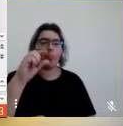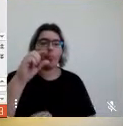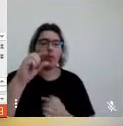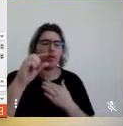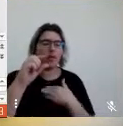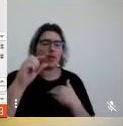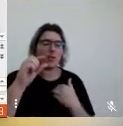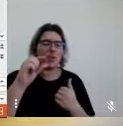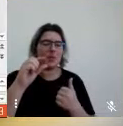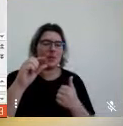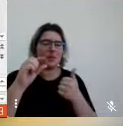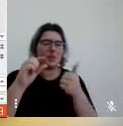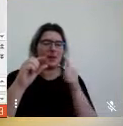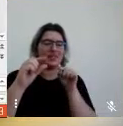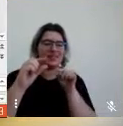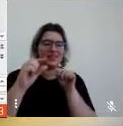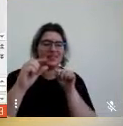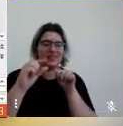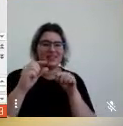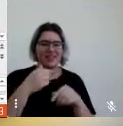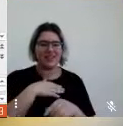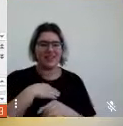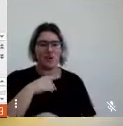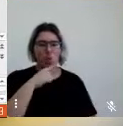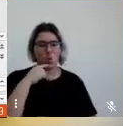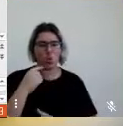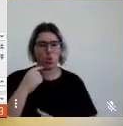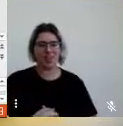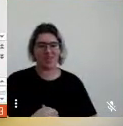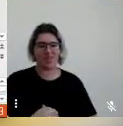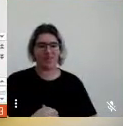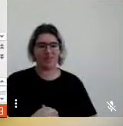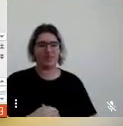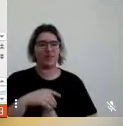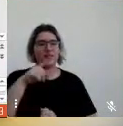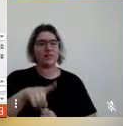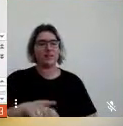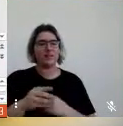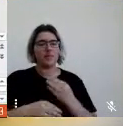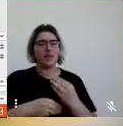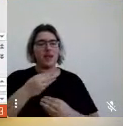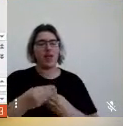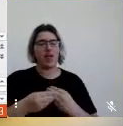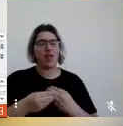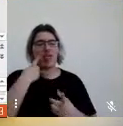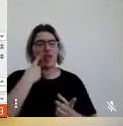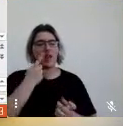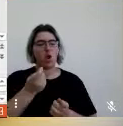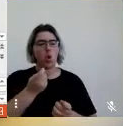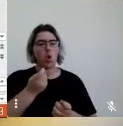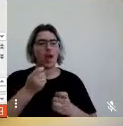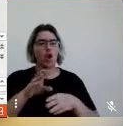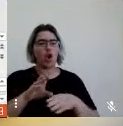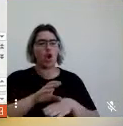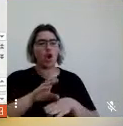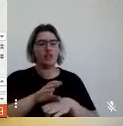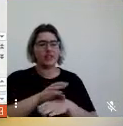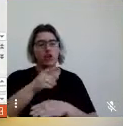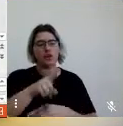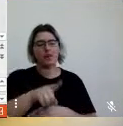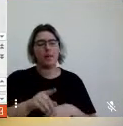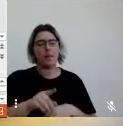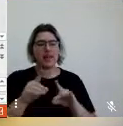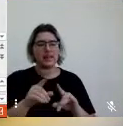las funciones también es regular el colesterol y estimular la combustión de las grasas. El proceso de digestión